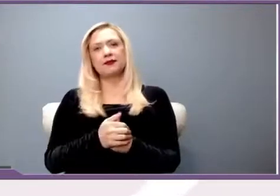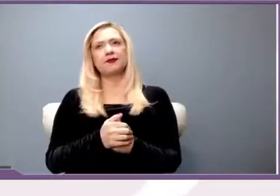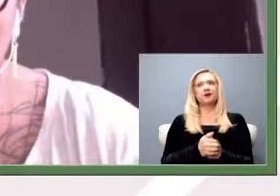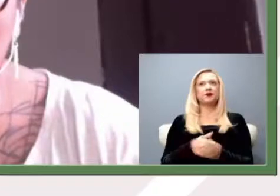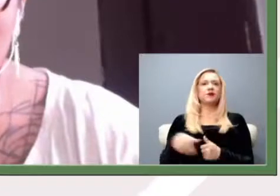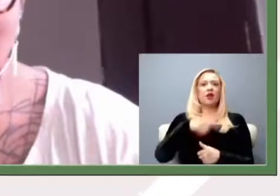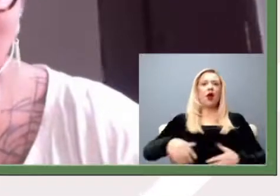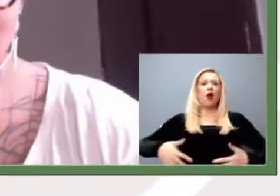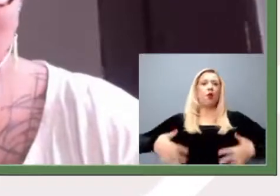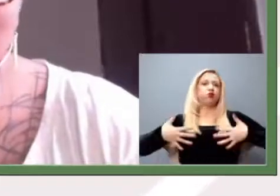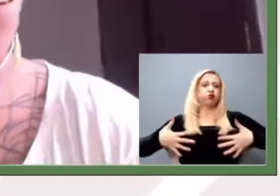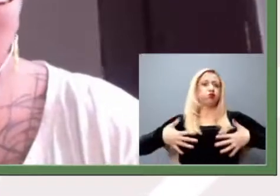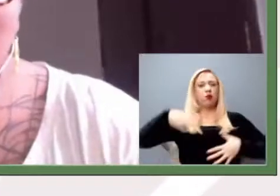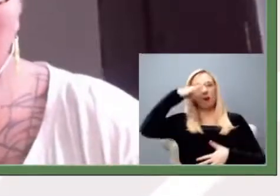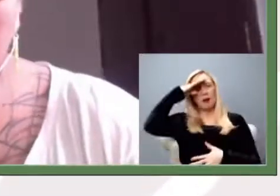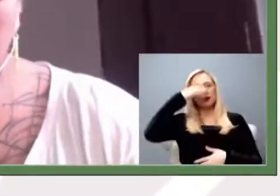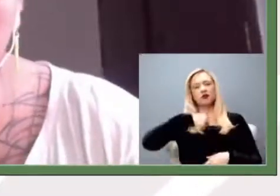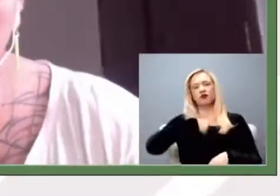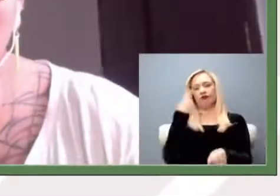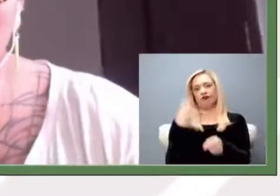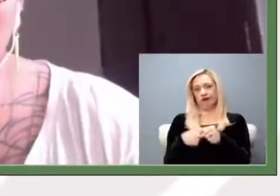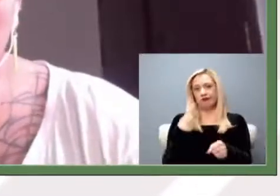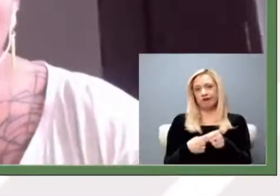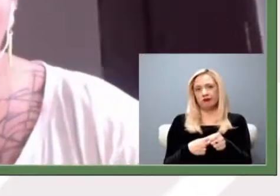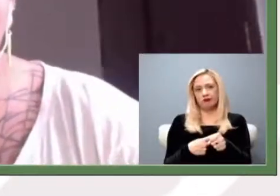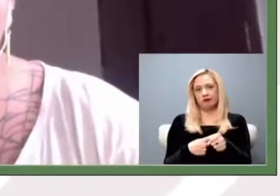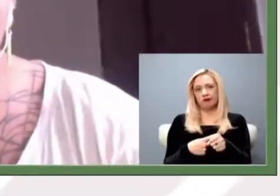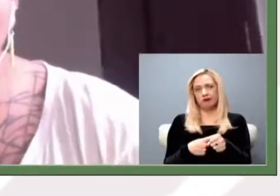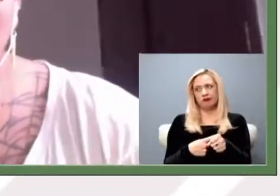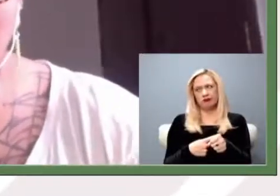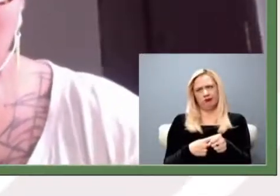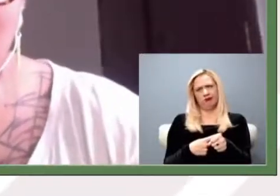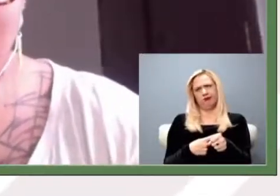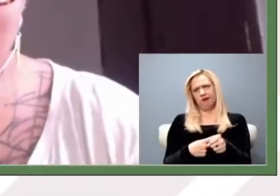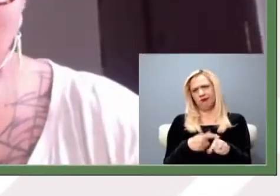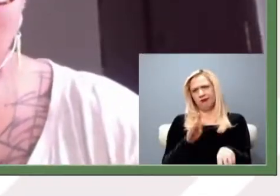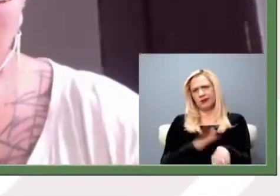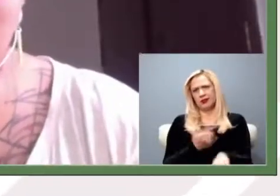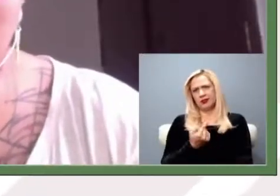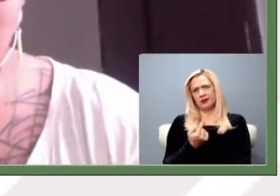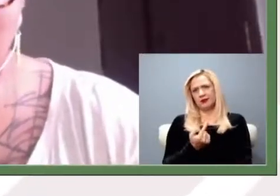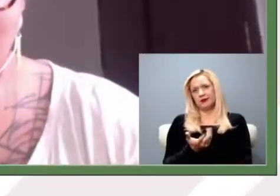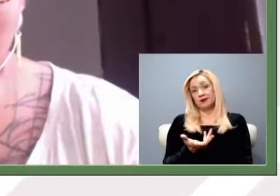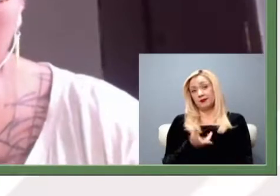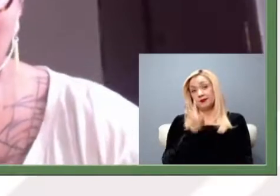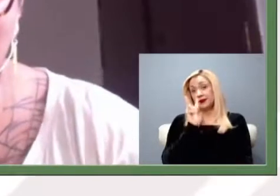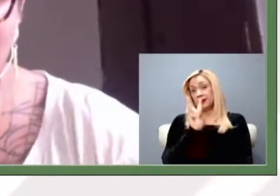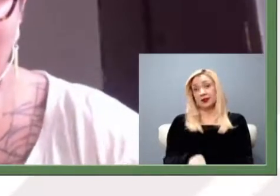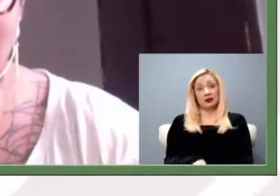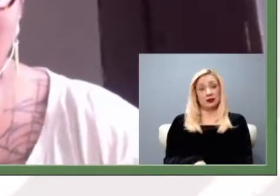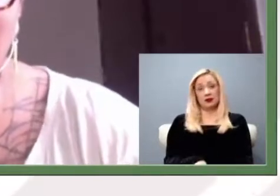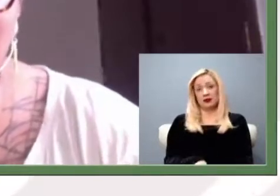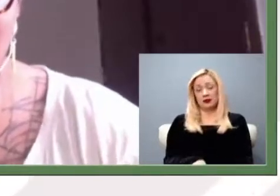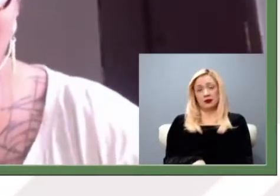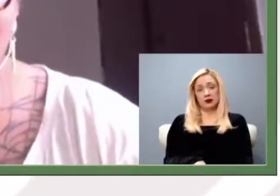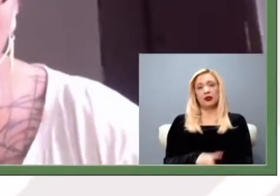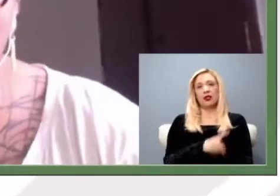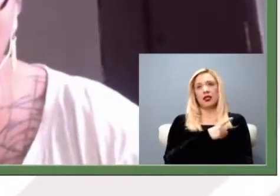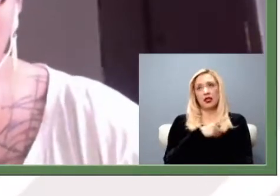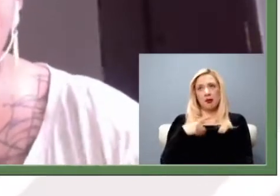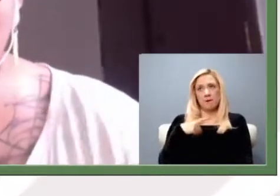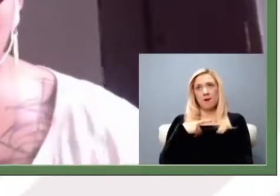gordos somos insalubres. Y digo somos porque también ha sido y es un trabajo reconocer en dónde nos